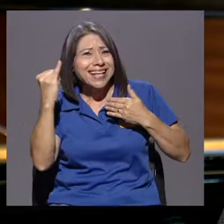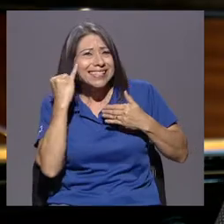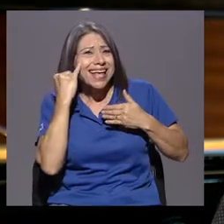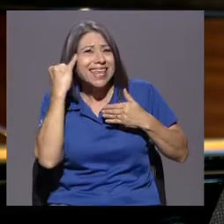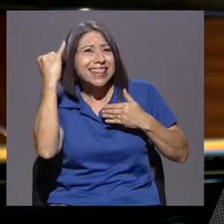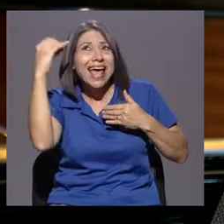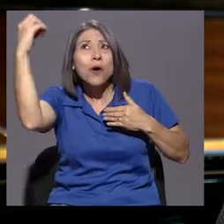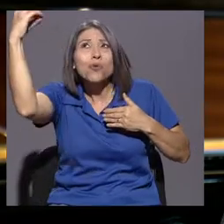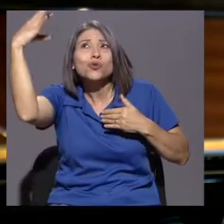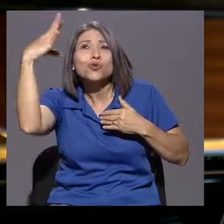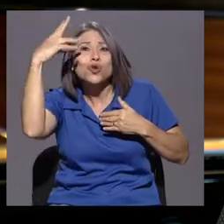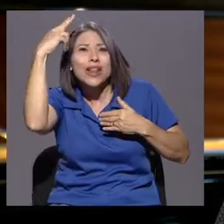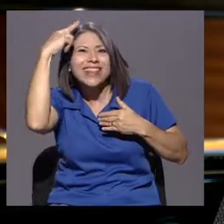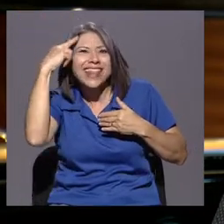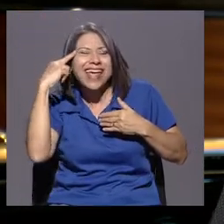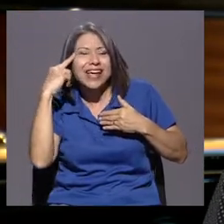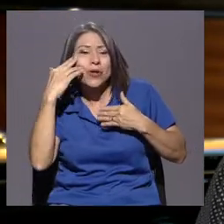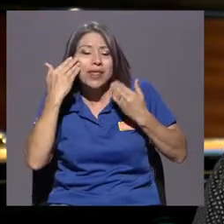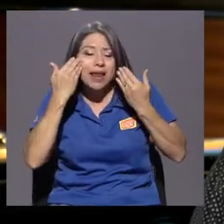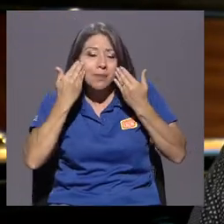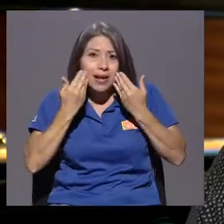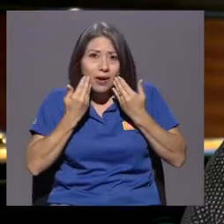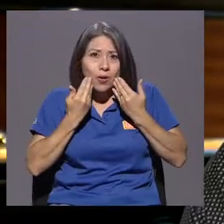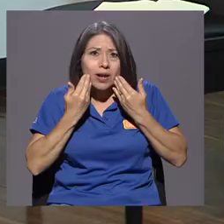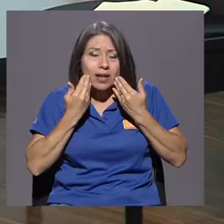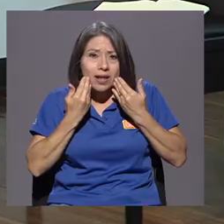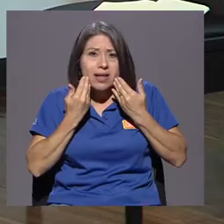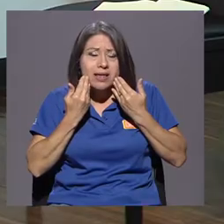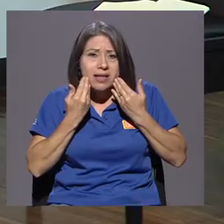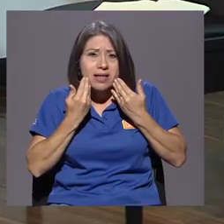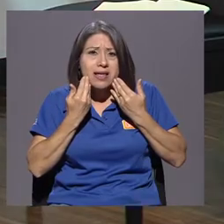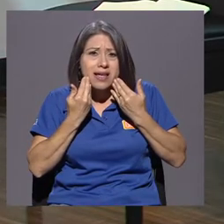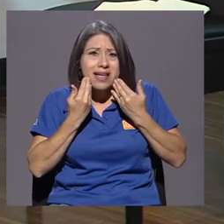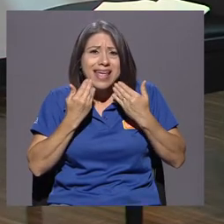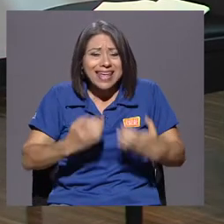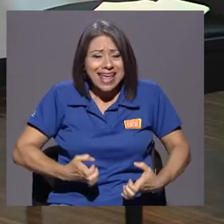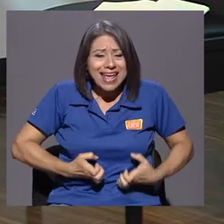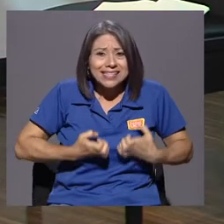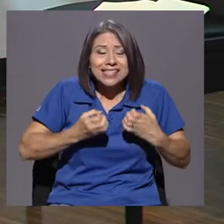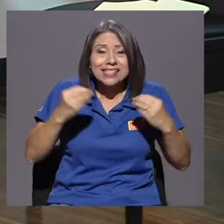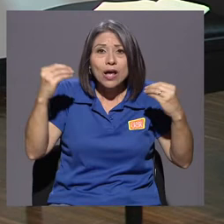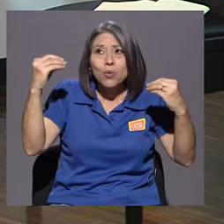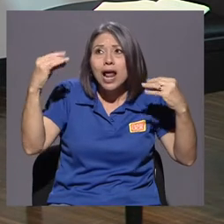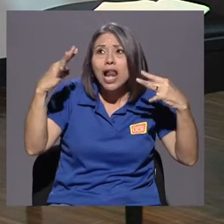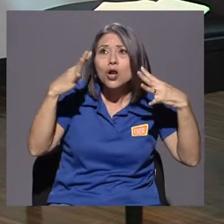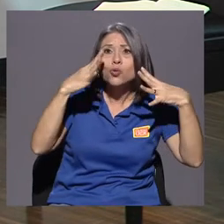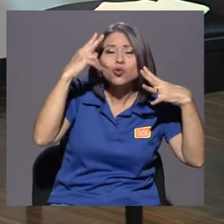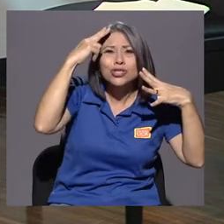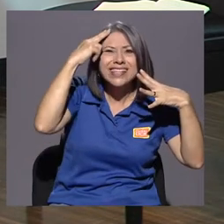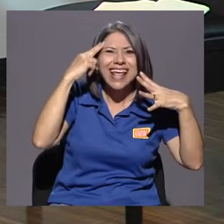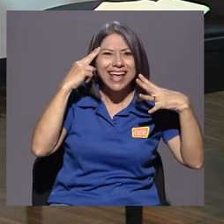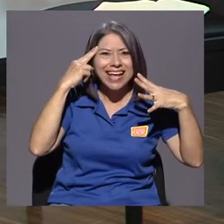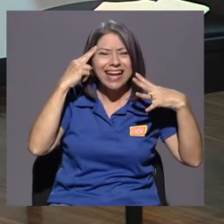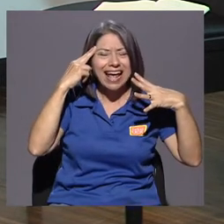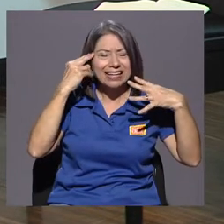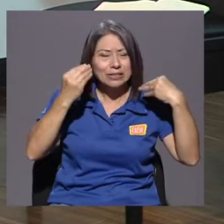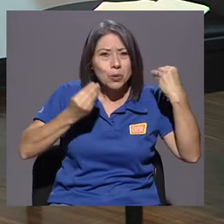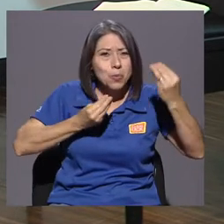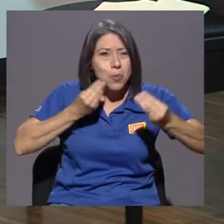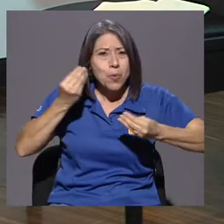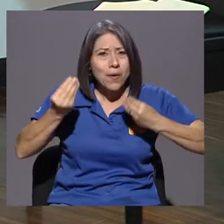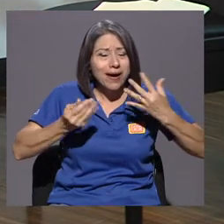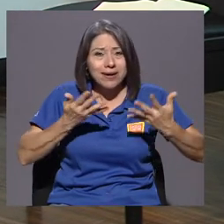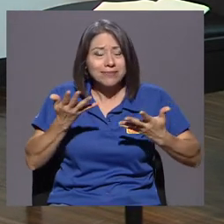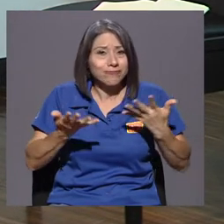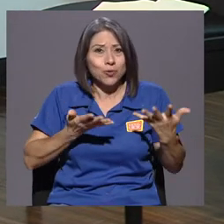verdad que exista que exista una luz negra que concepción más insólita verdad y fíjate fueron las